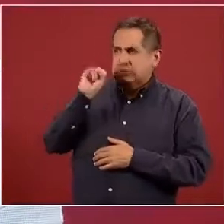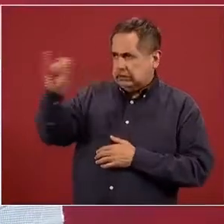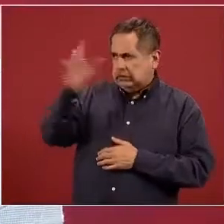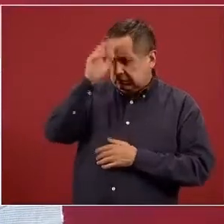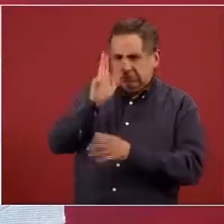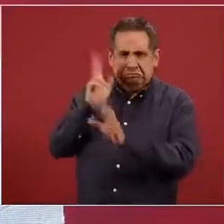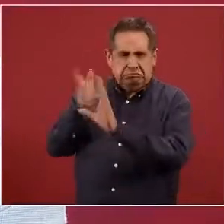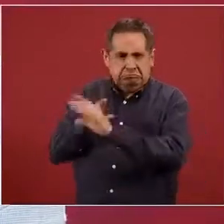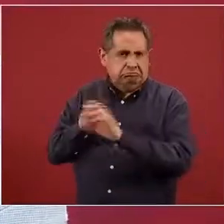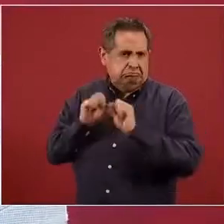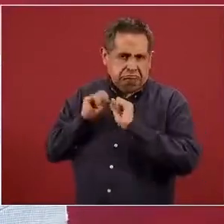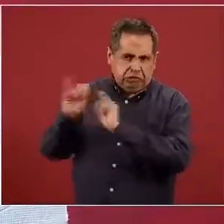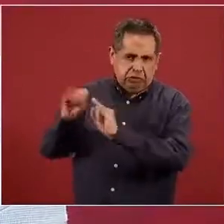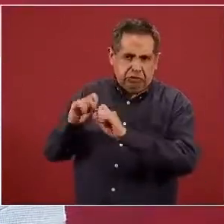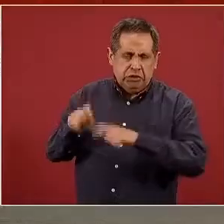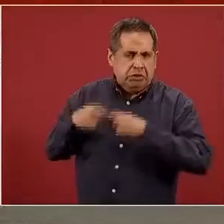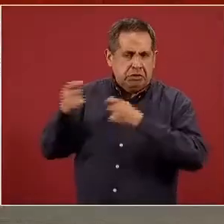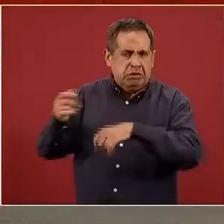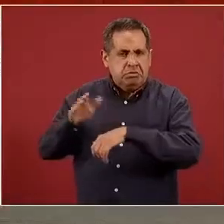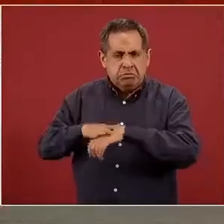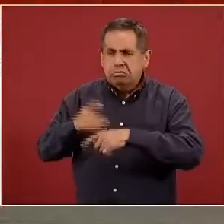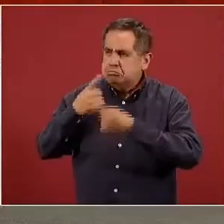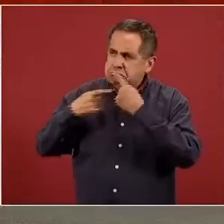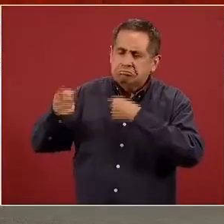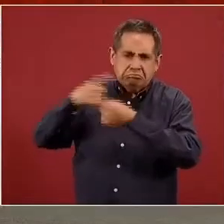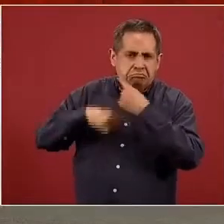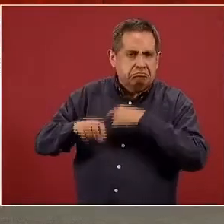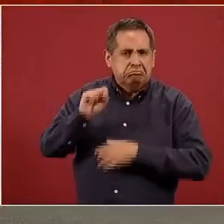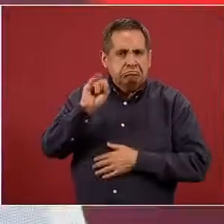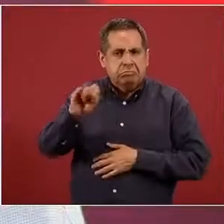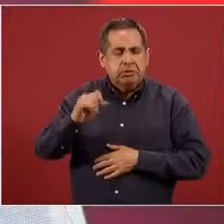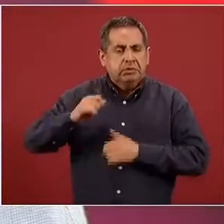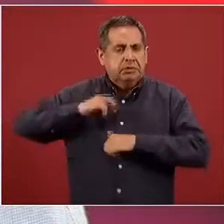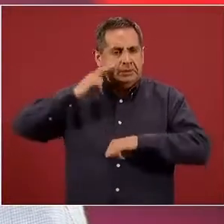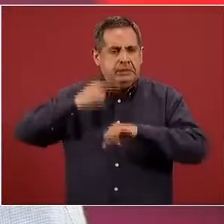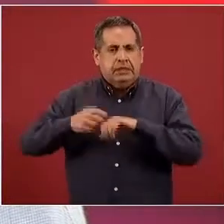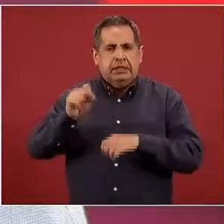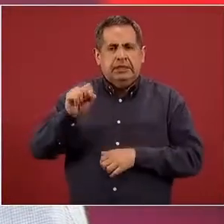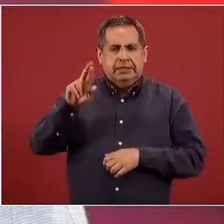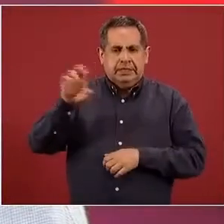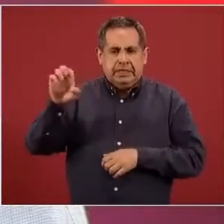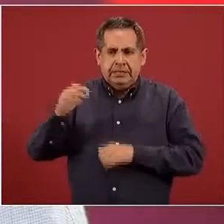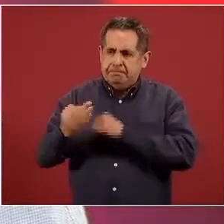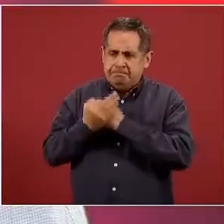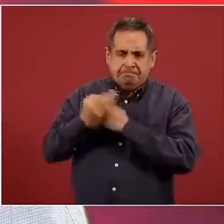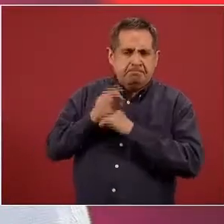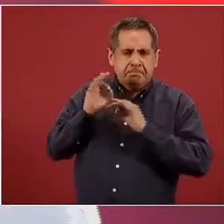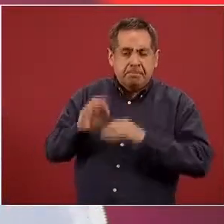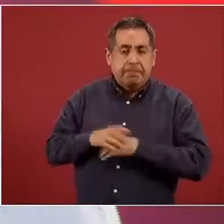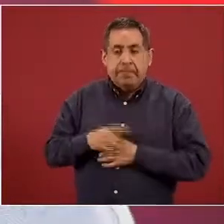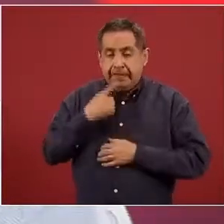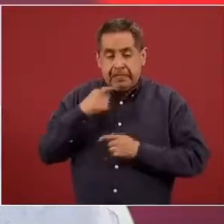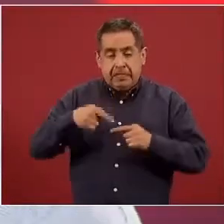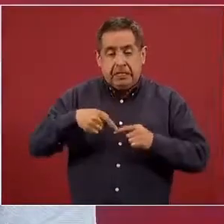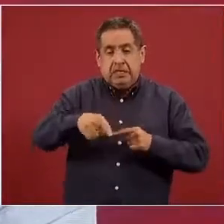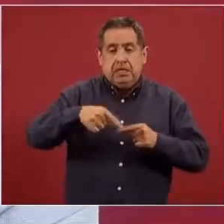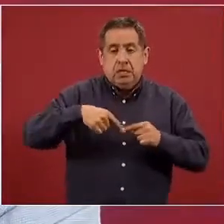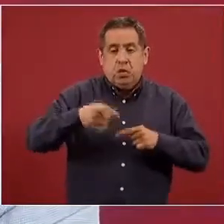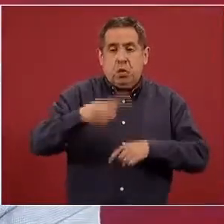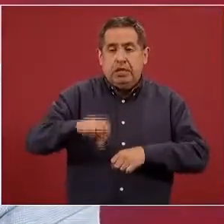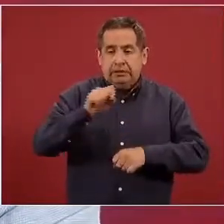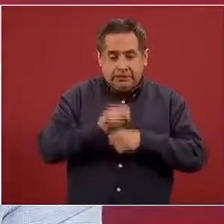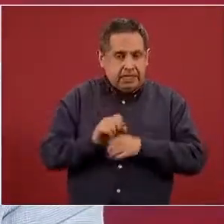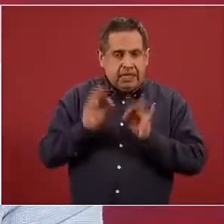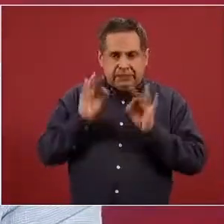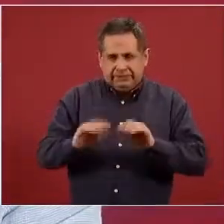en conversaciones favorecidas por la Cancillería y quedamos que en el curso de la siguiente semana